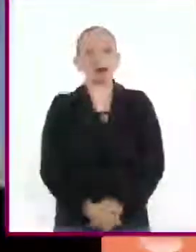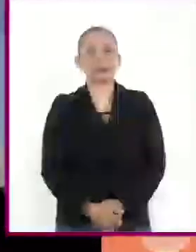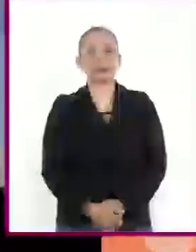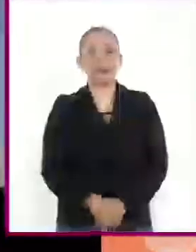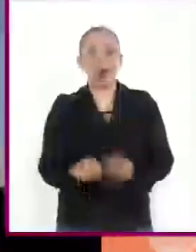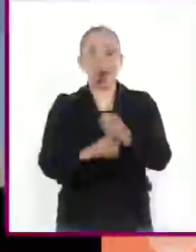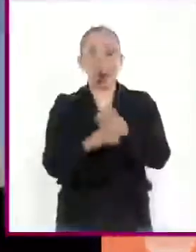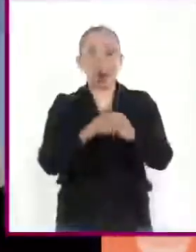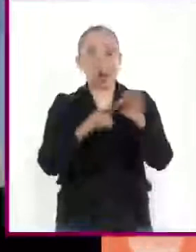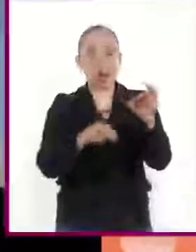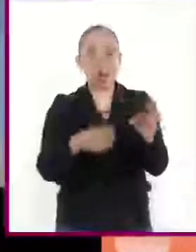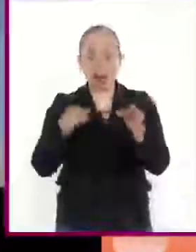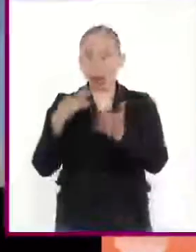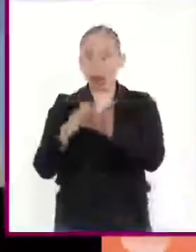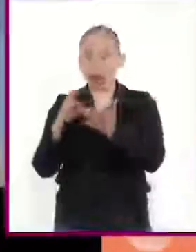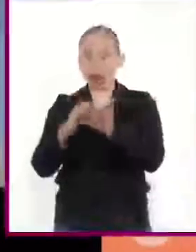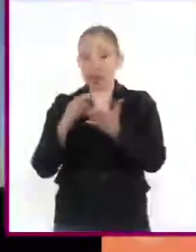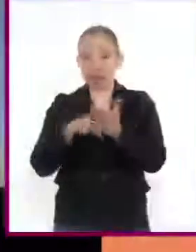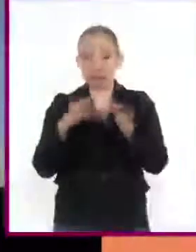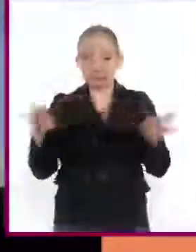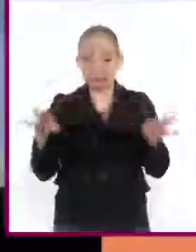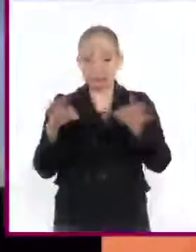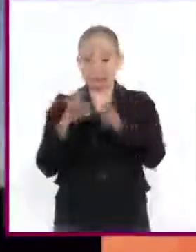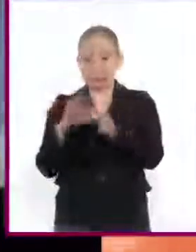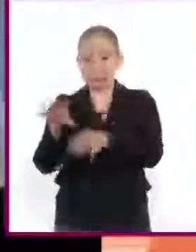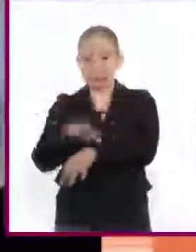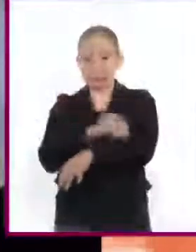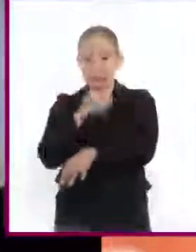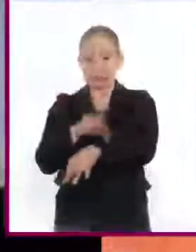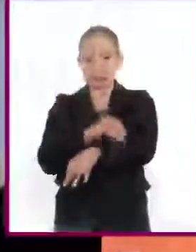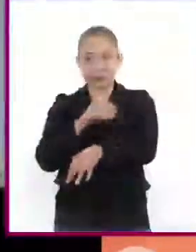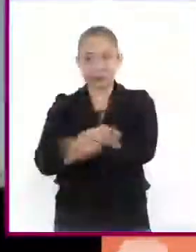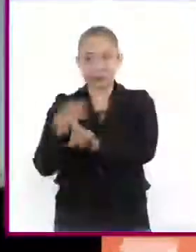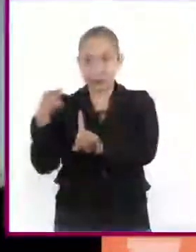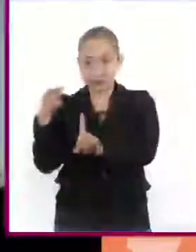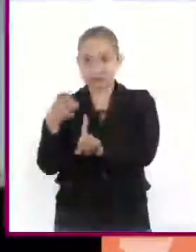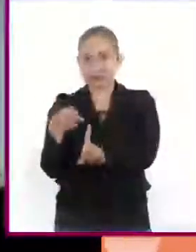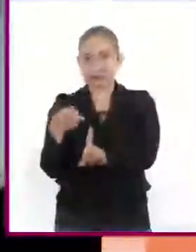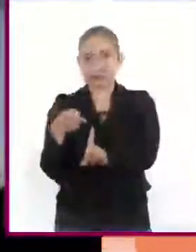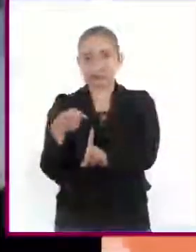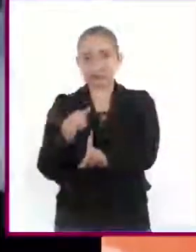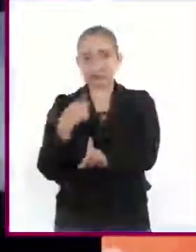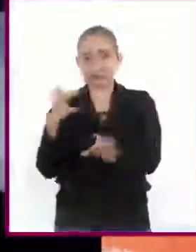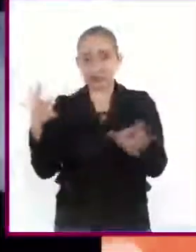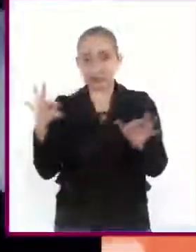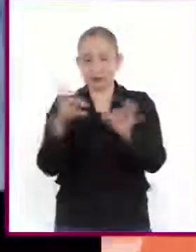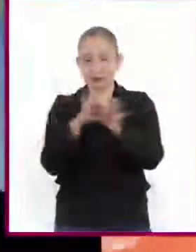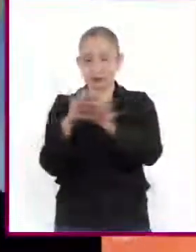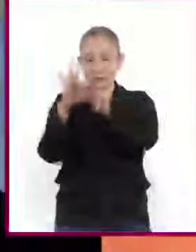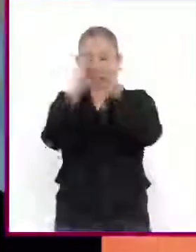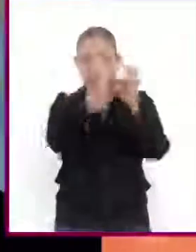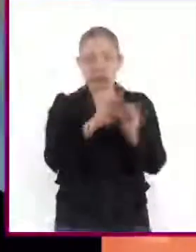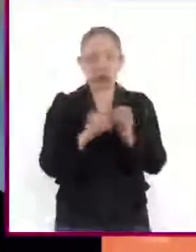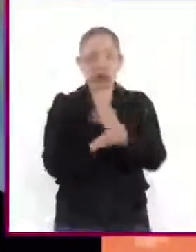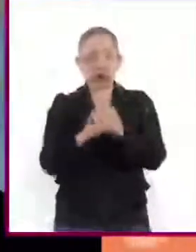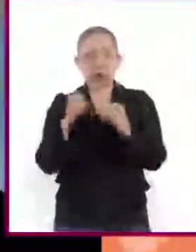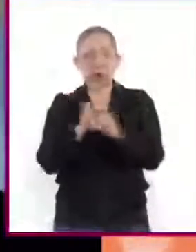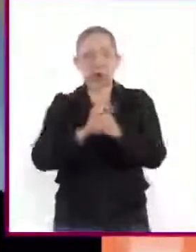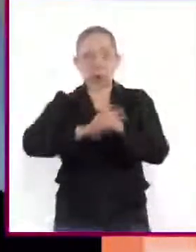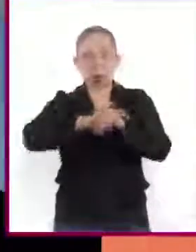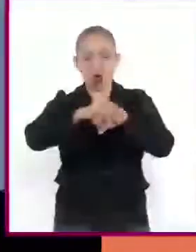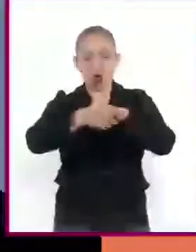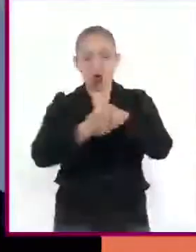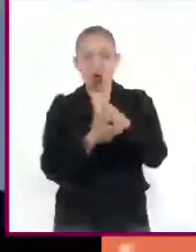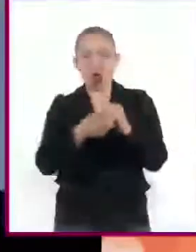El objeto y la pieza metálica se conectan a una fuente de corriente directa. Al cerrar el circuito, el objeto se recubre con